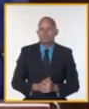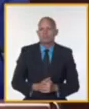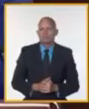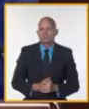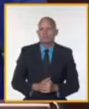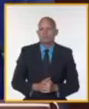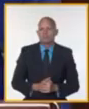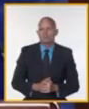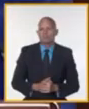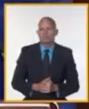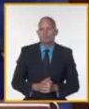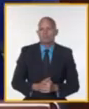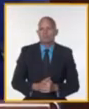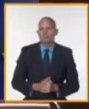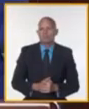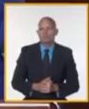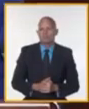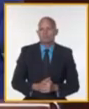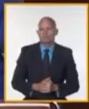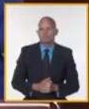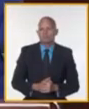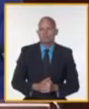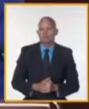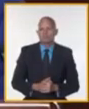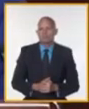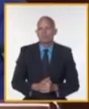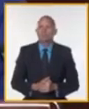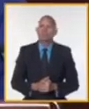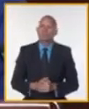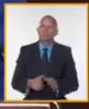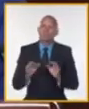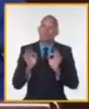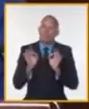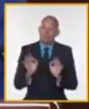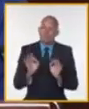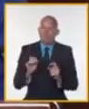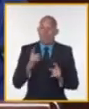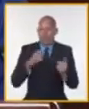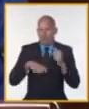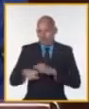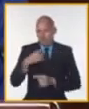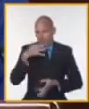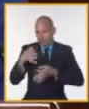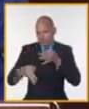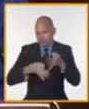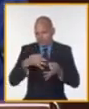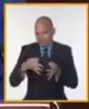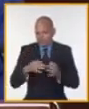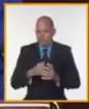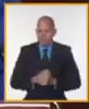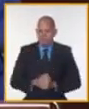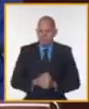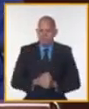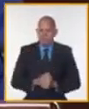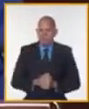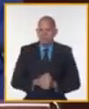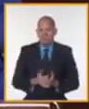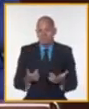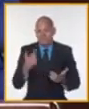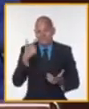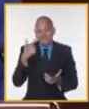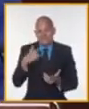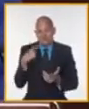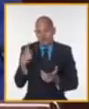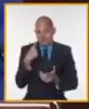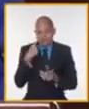Y es por eso que es donde concentramos la prioridad, es donde tenemos una mayor cantidad de proyecciones